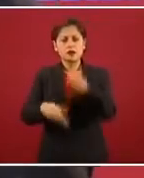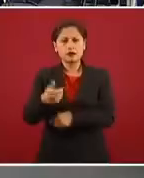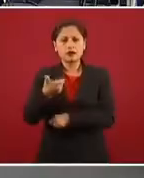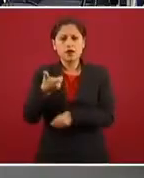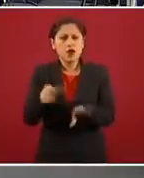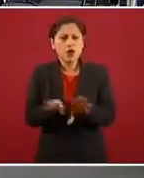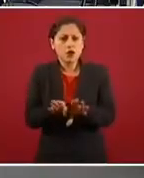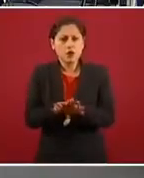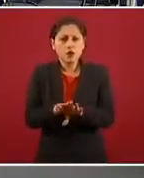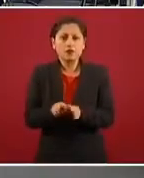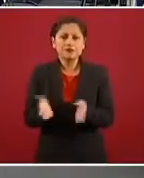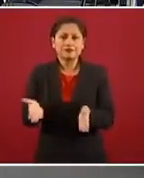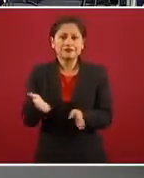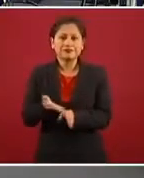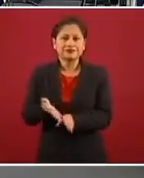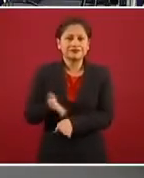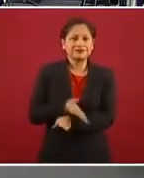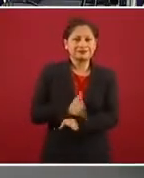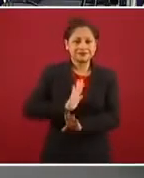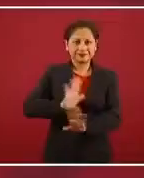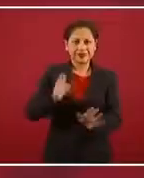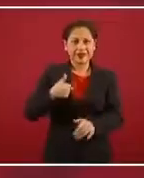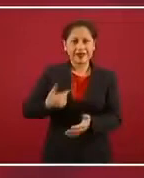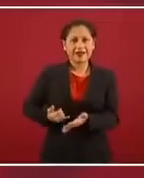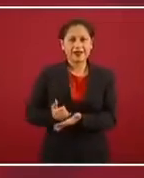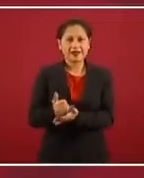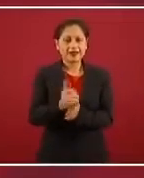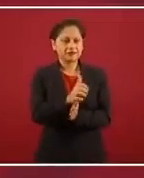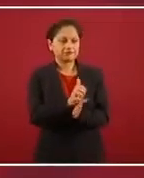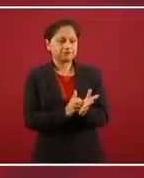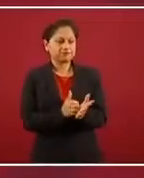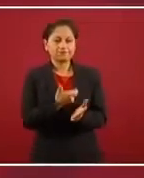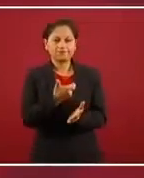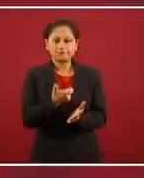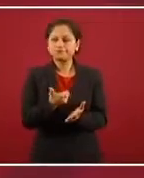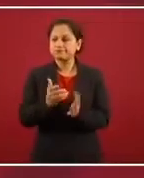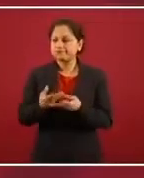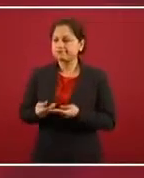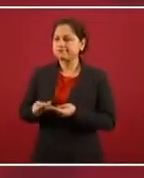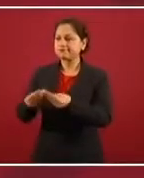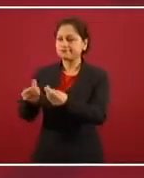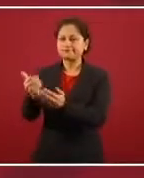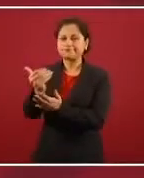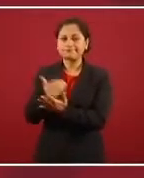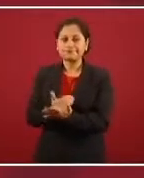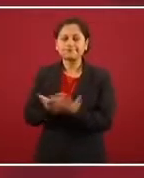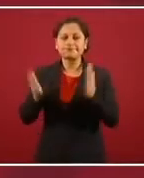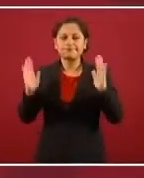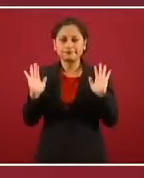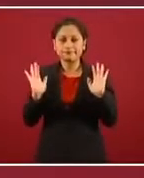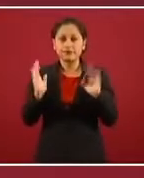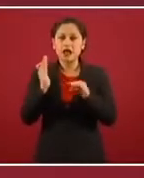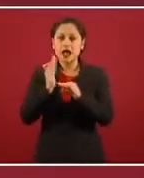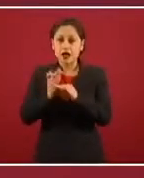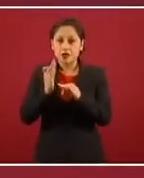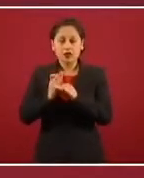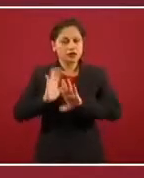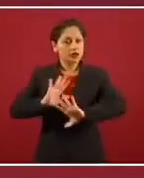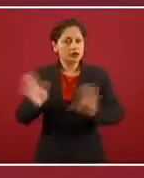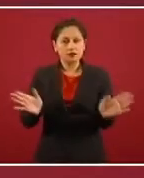Vamos a hacer más con menos. Lo estamos haciendo.